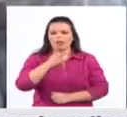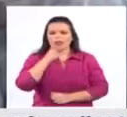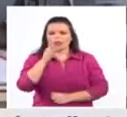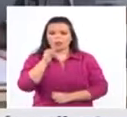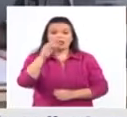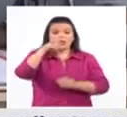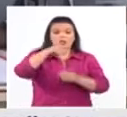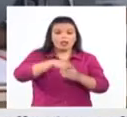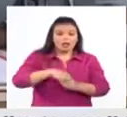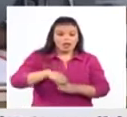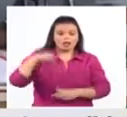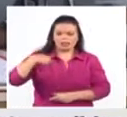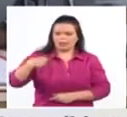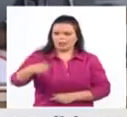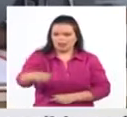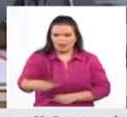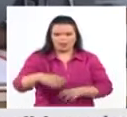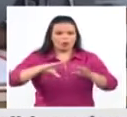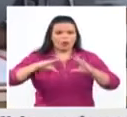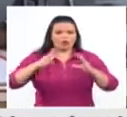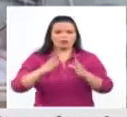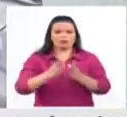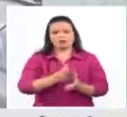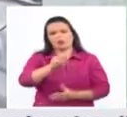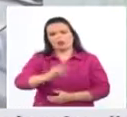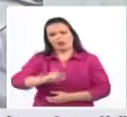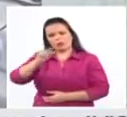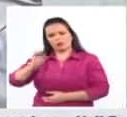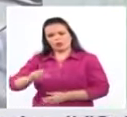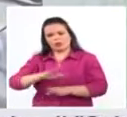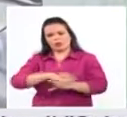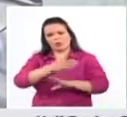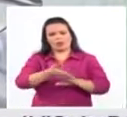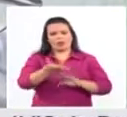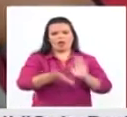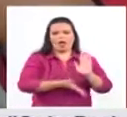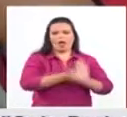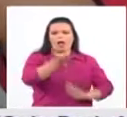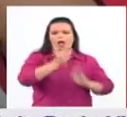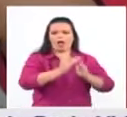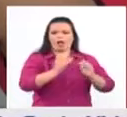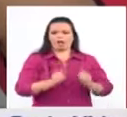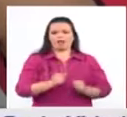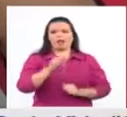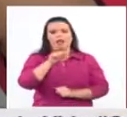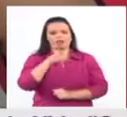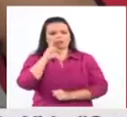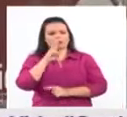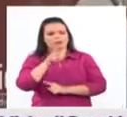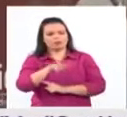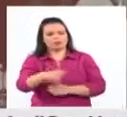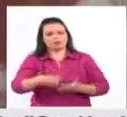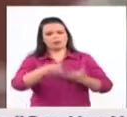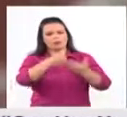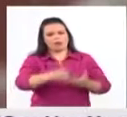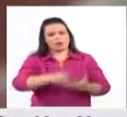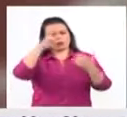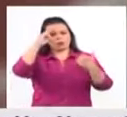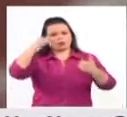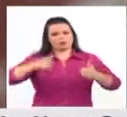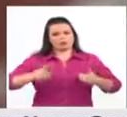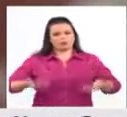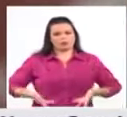personas una vez son negativas al SARS-CoV-2 y además de tratar el impacto físico, ponen especial énfasis en mitigar la